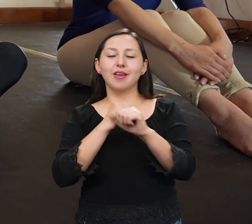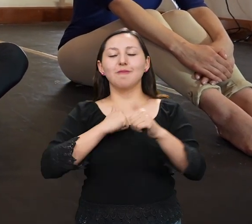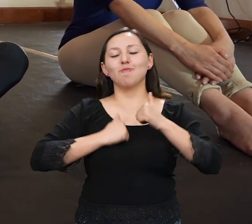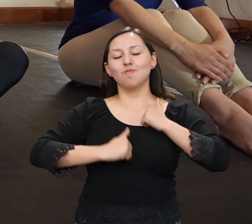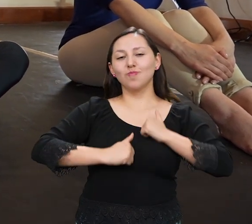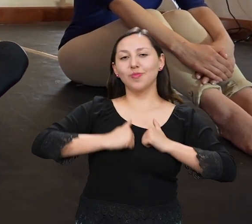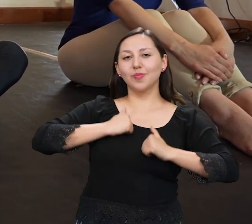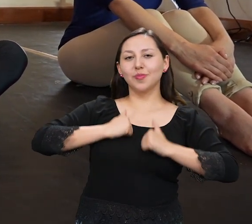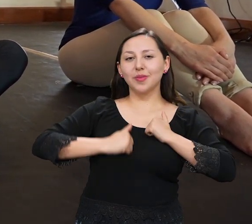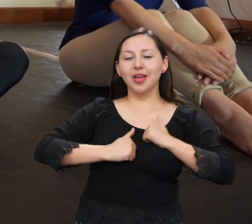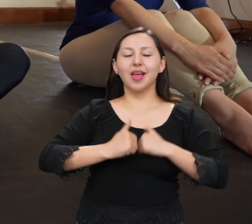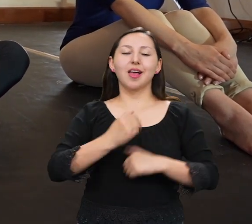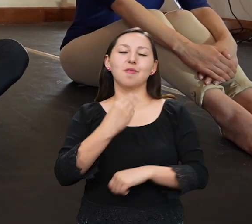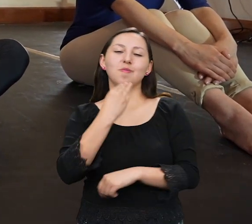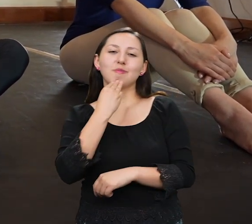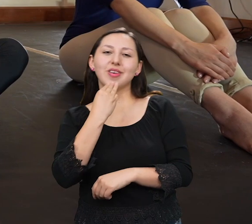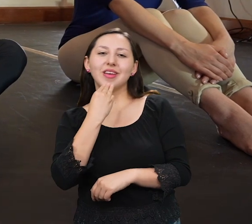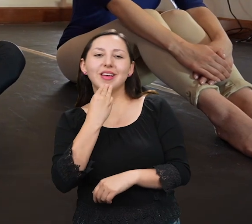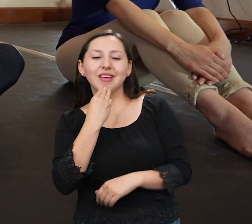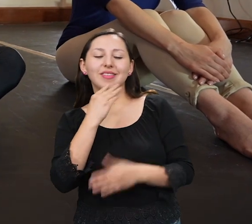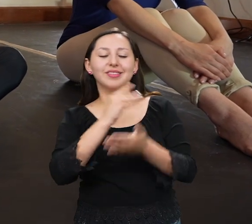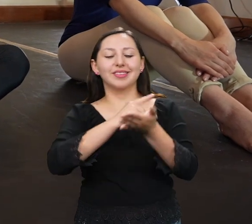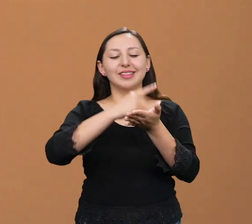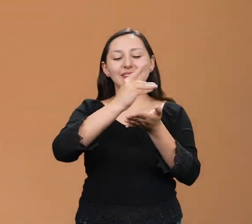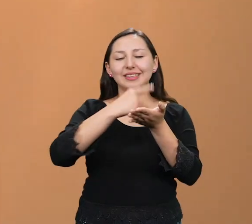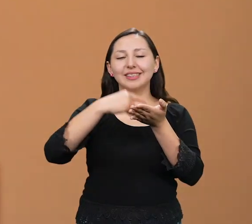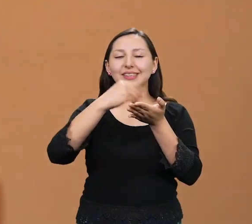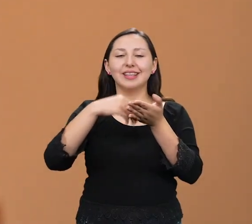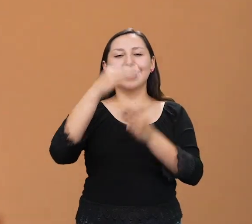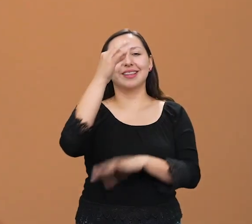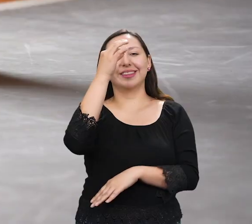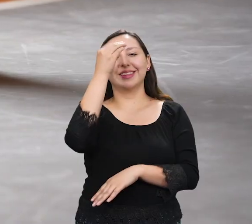baño, meriendo y me pongo a hacer deberes.